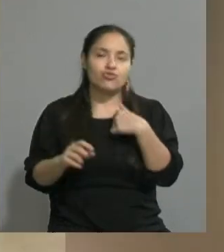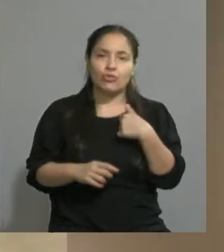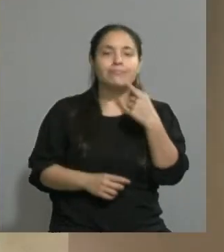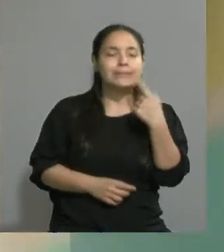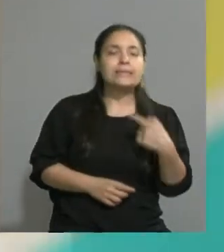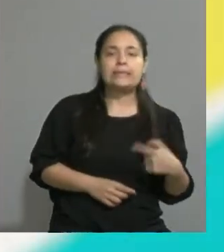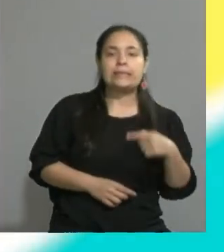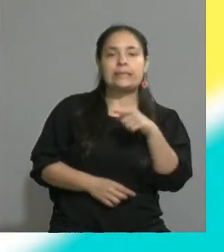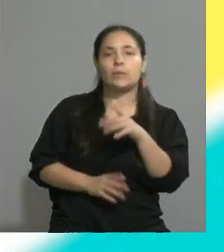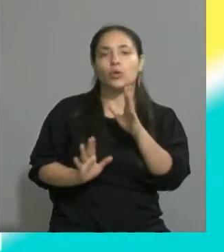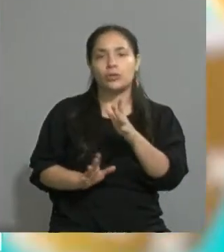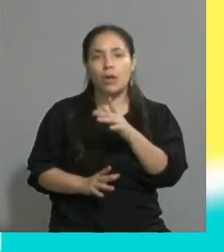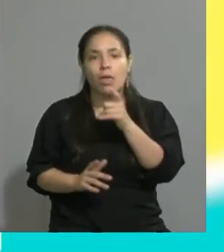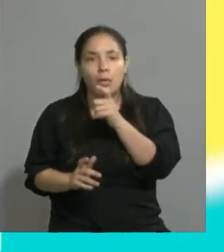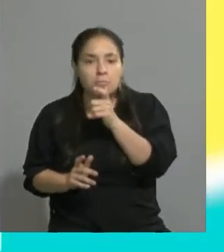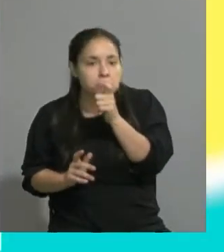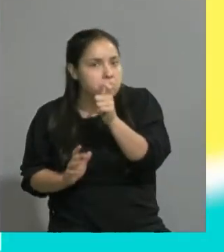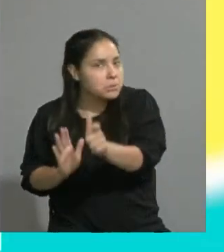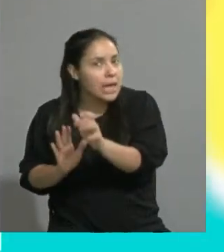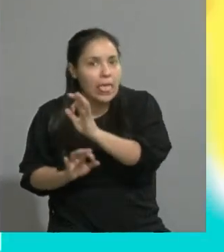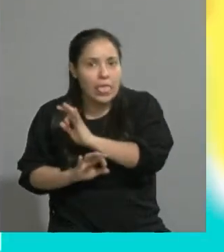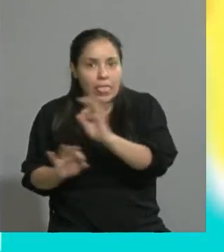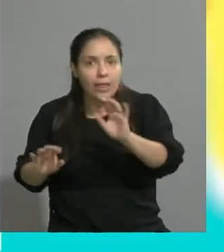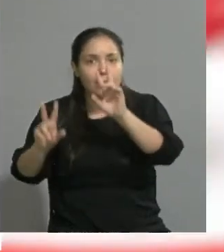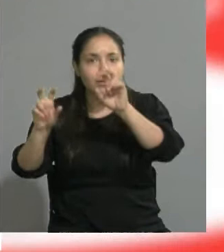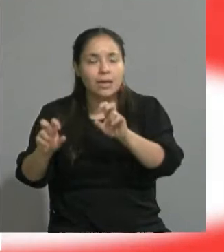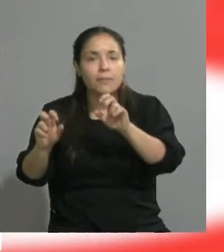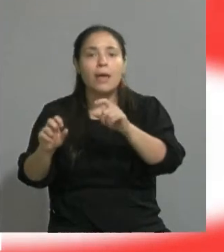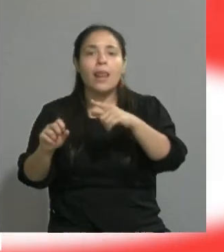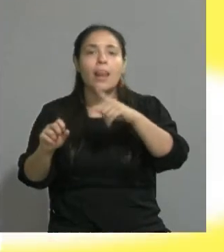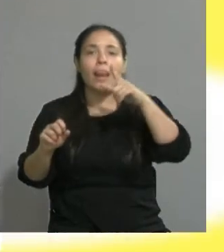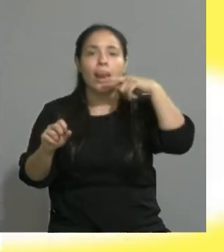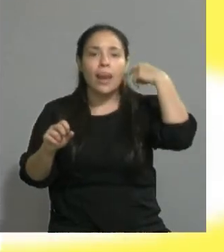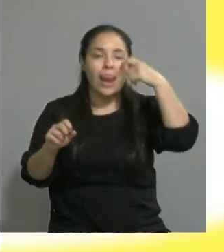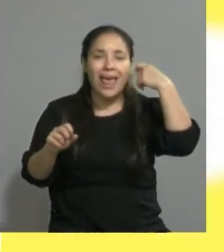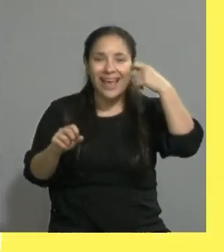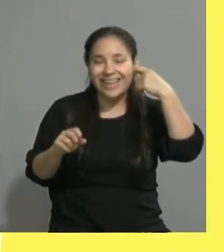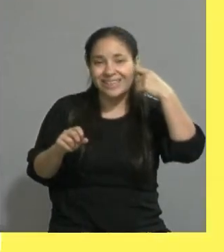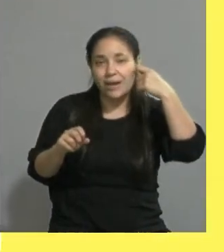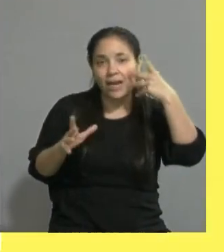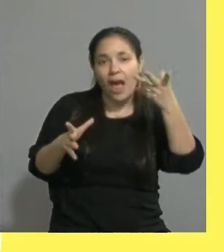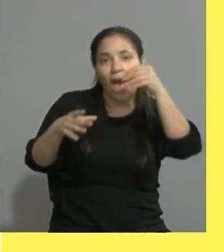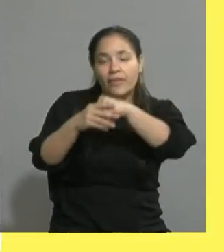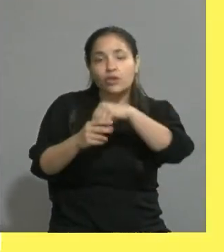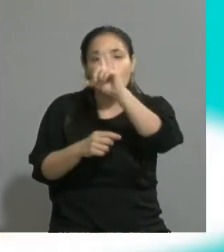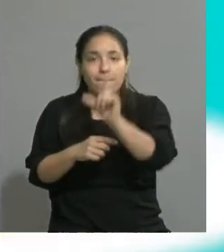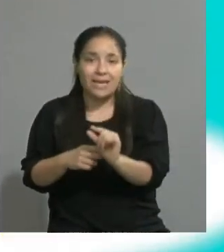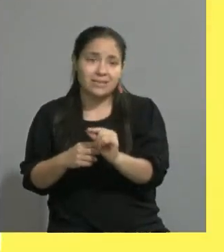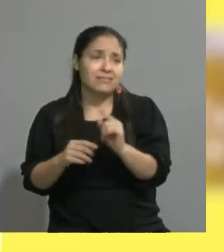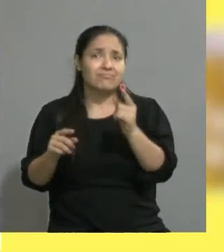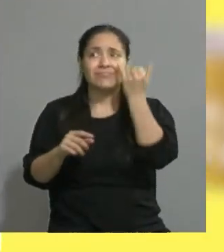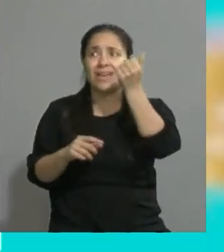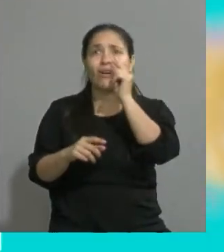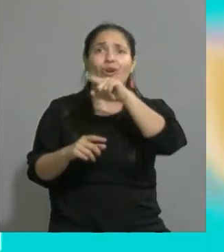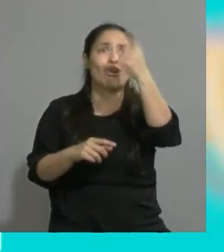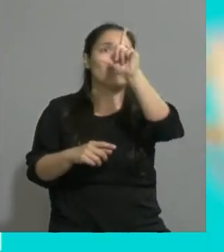eso, una palabra sobre la naturaleza jurídica del animal, como ya lo están haciendo muchos países, sí, con